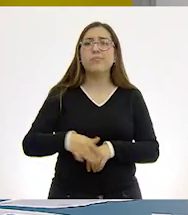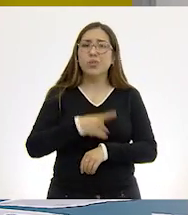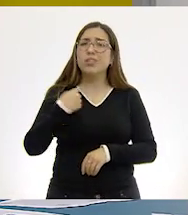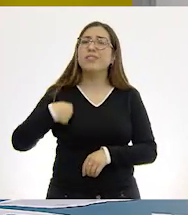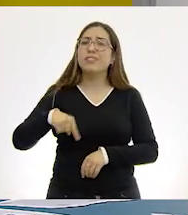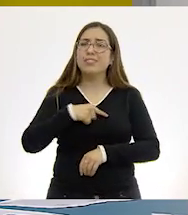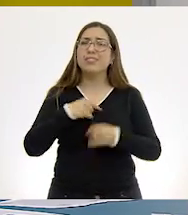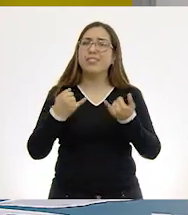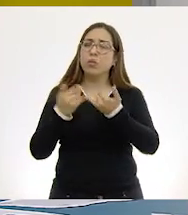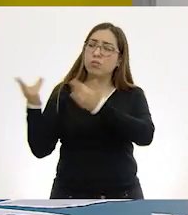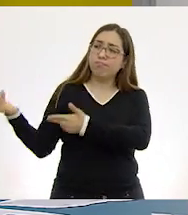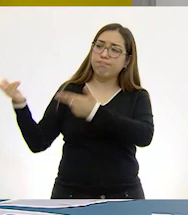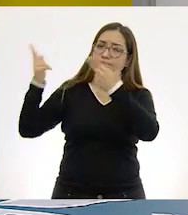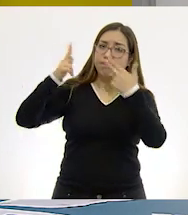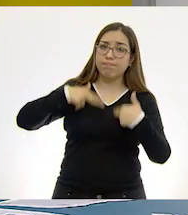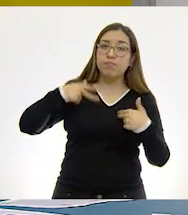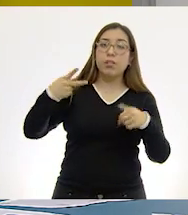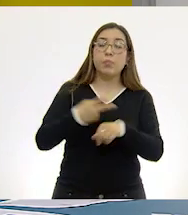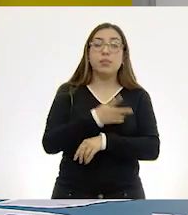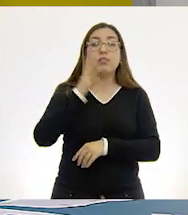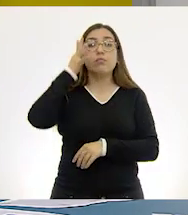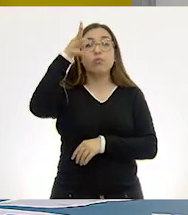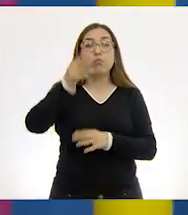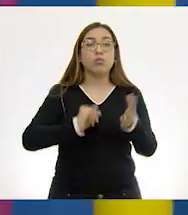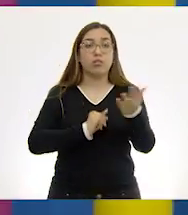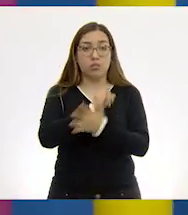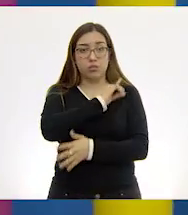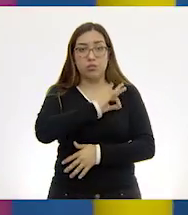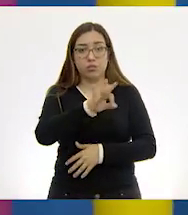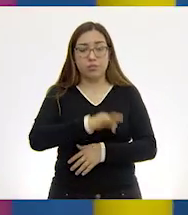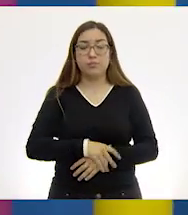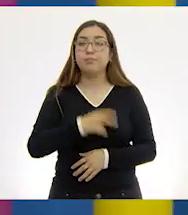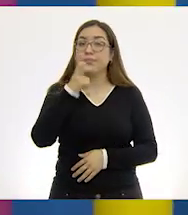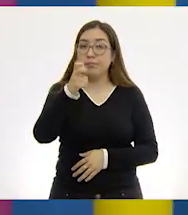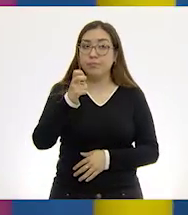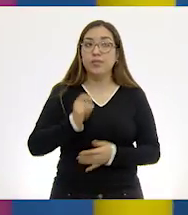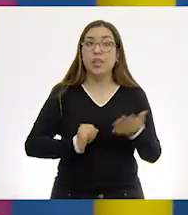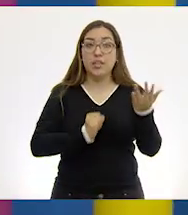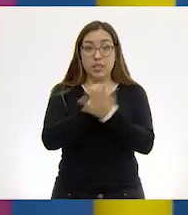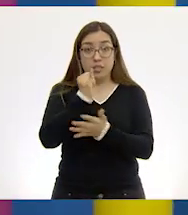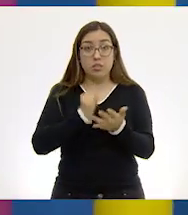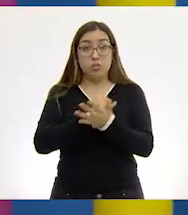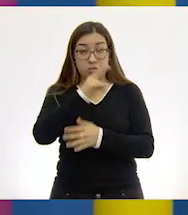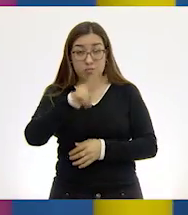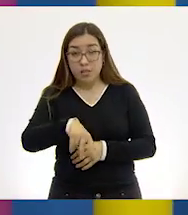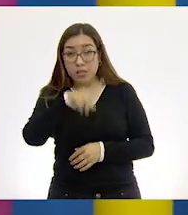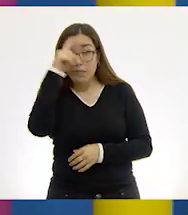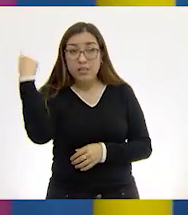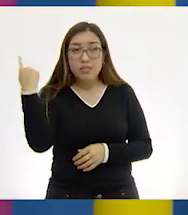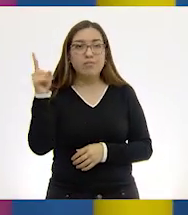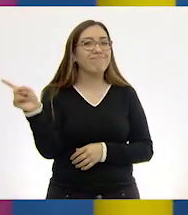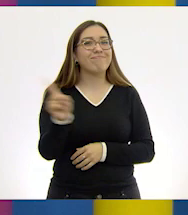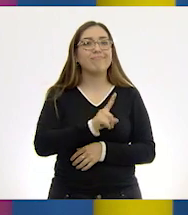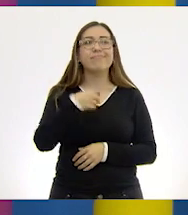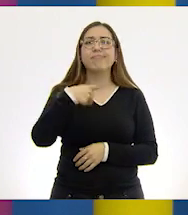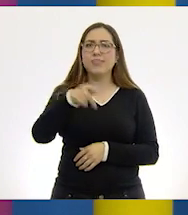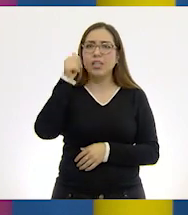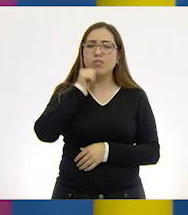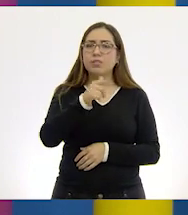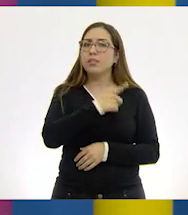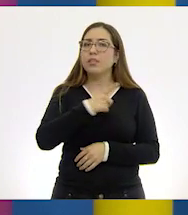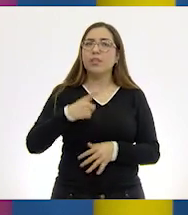historia y porque podemos tomar decisiones para el futuro. Tomar decisiones no es fácil, pero siempre hay momentos en que tenemos que